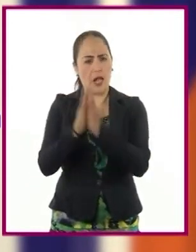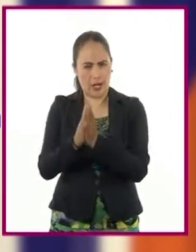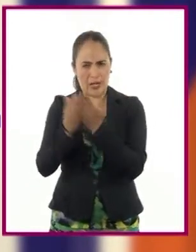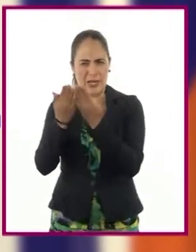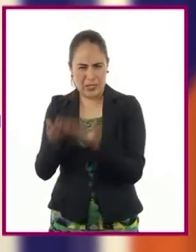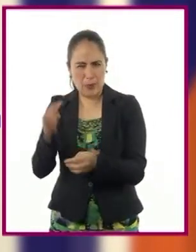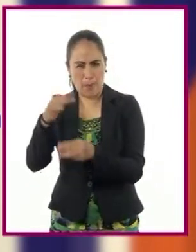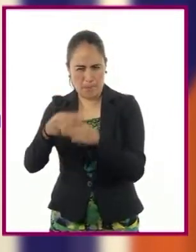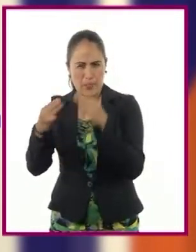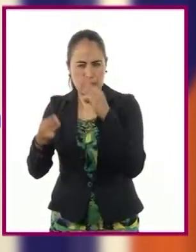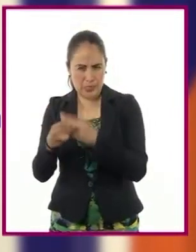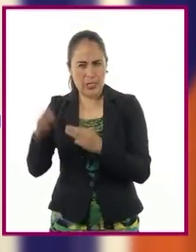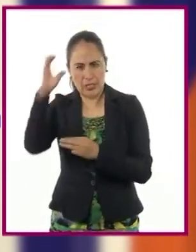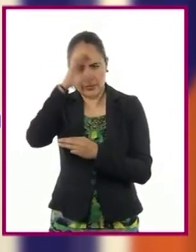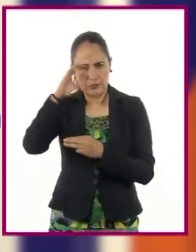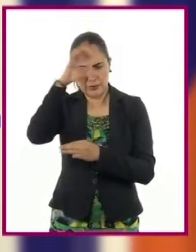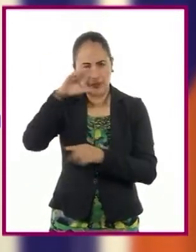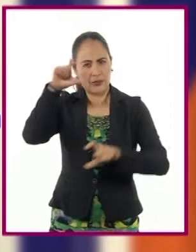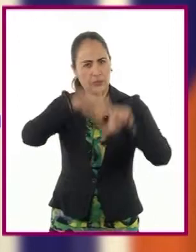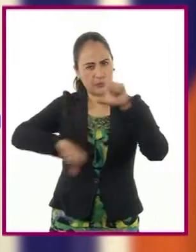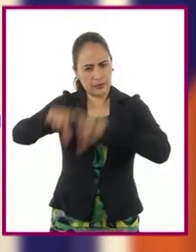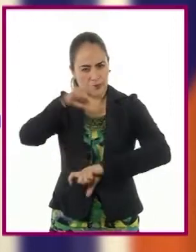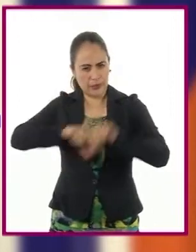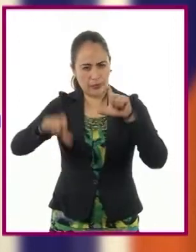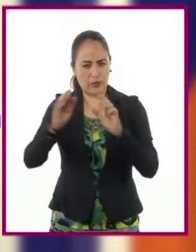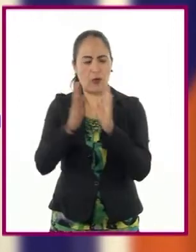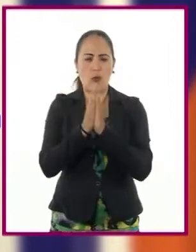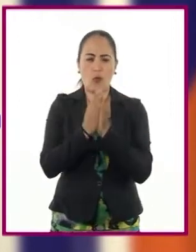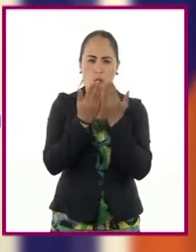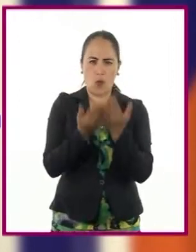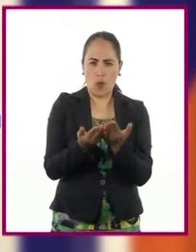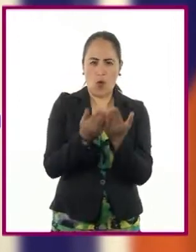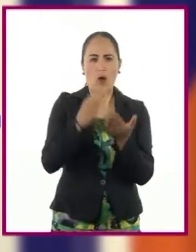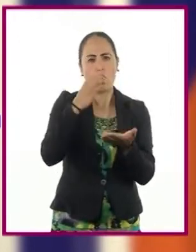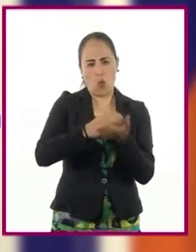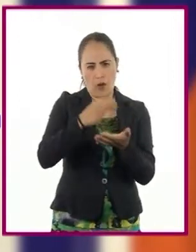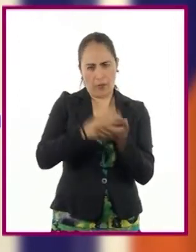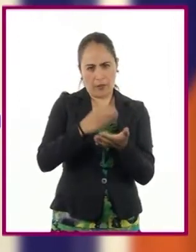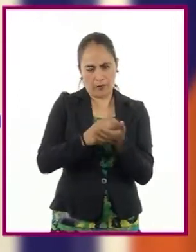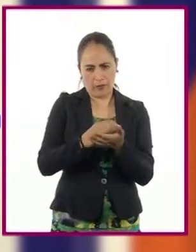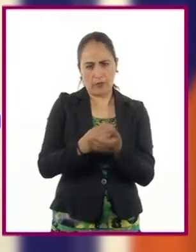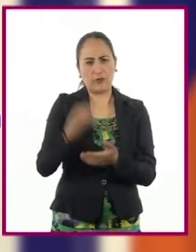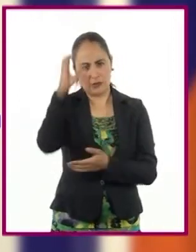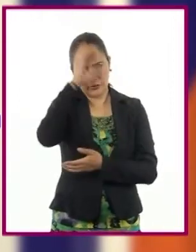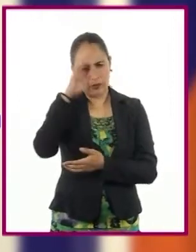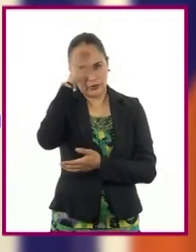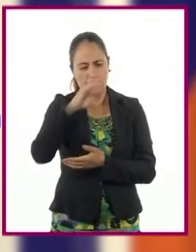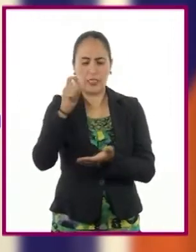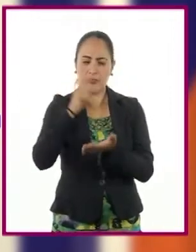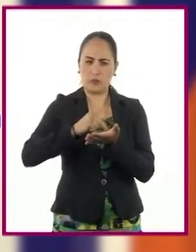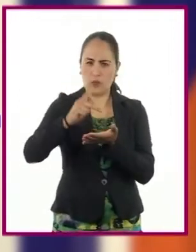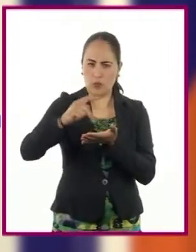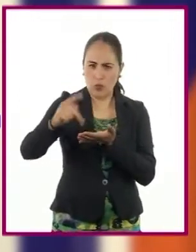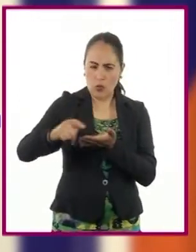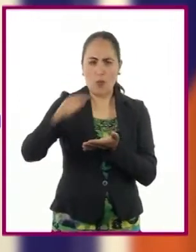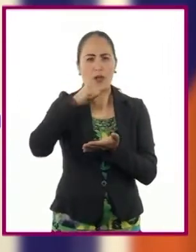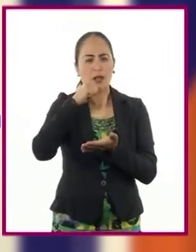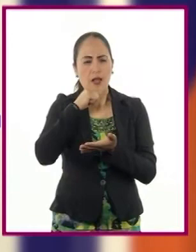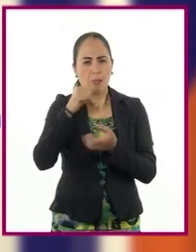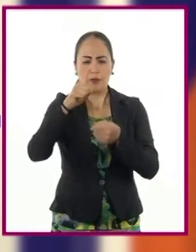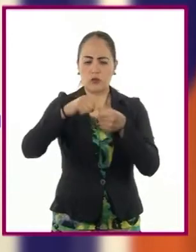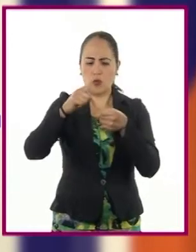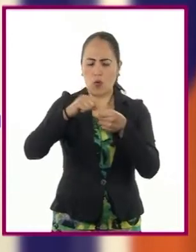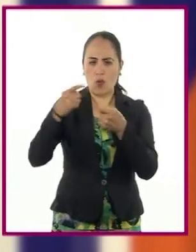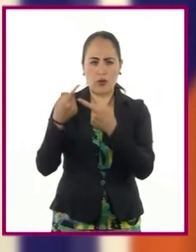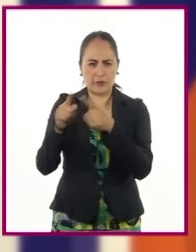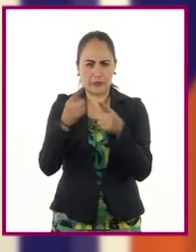de texto de ciencias químicas, bitácora científica o cuaderno de ciencias, bolígrafo, lápiz y colores,